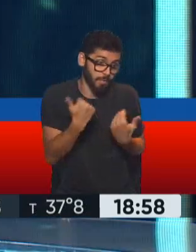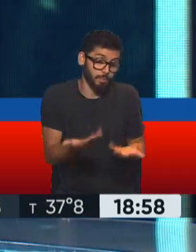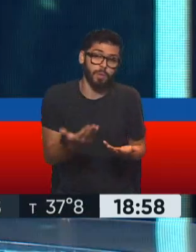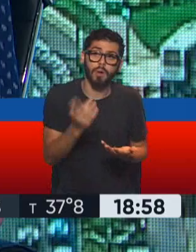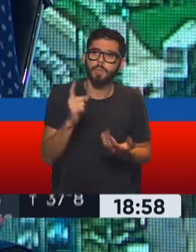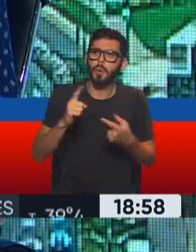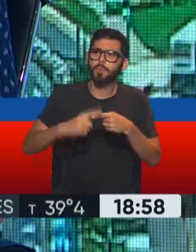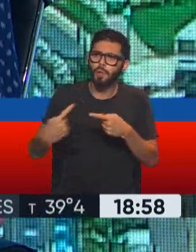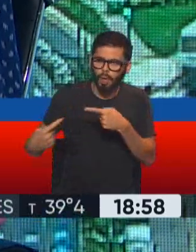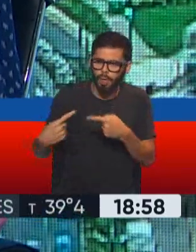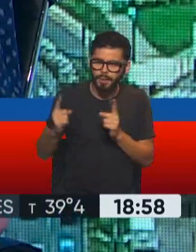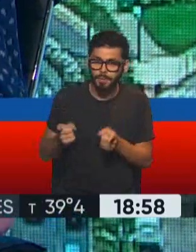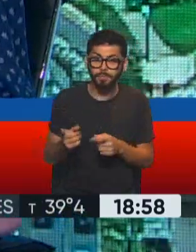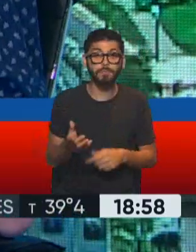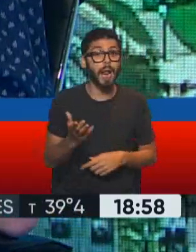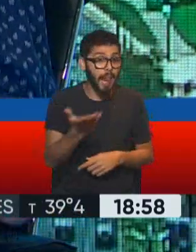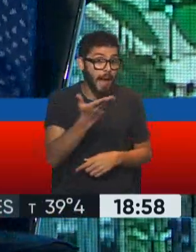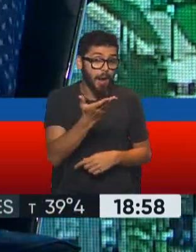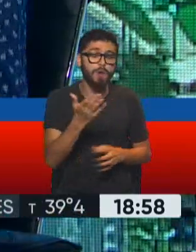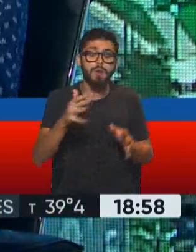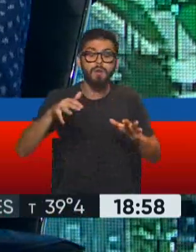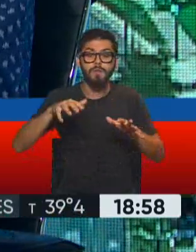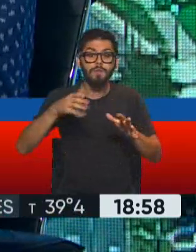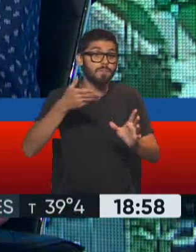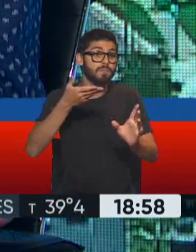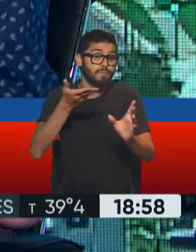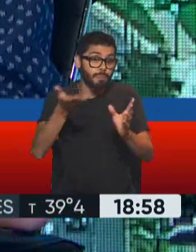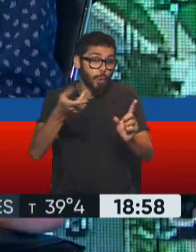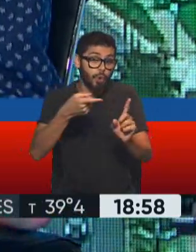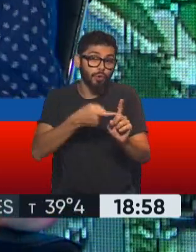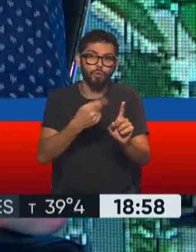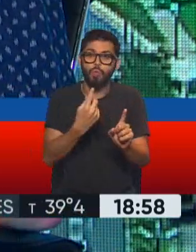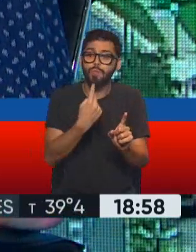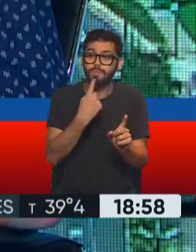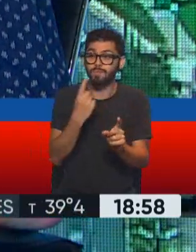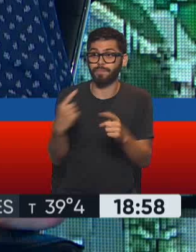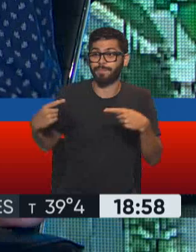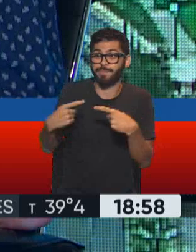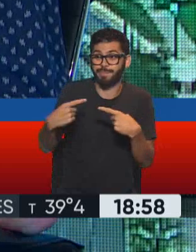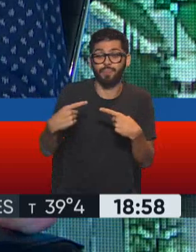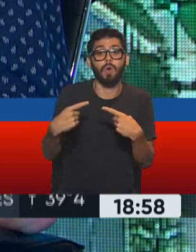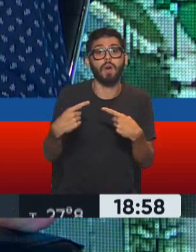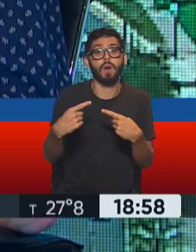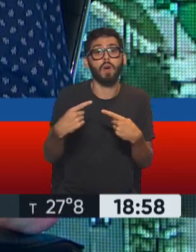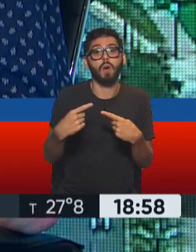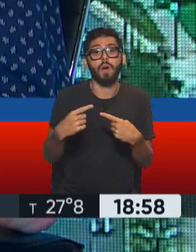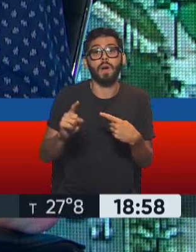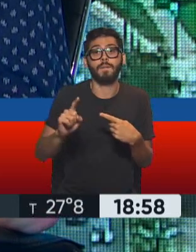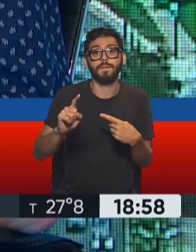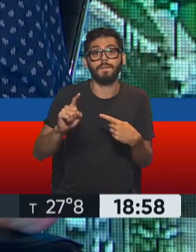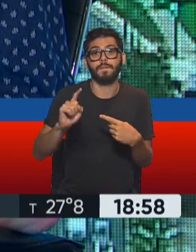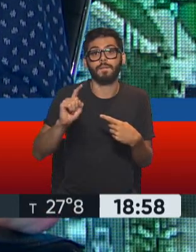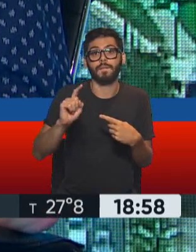epicentro. Exactamente, ¿no? O sea, digamos, ese caso, por esas dos internas, se convirtieron en un